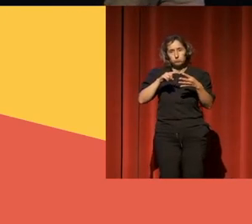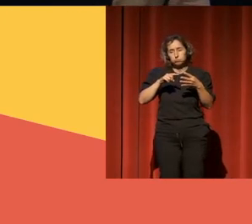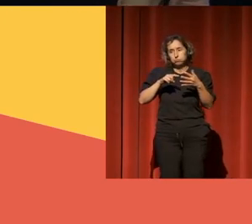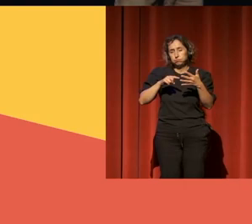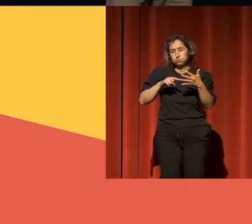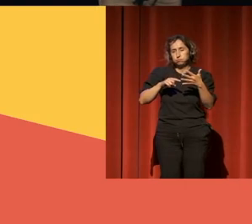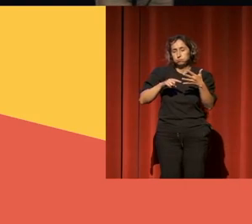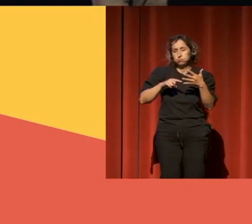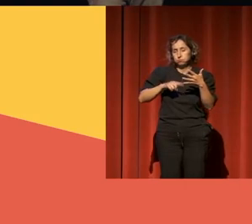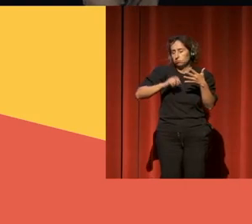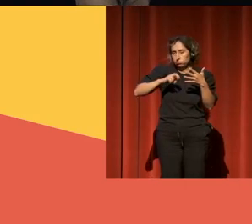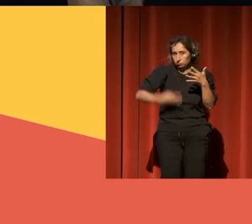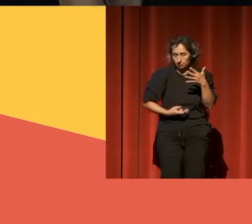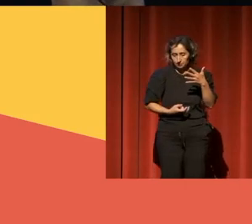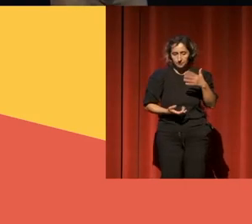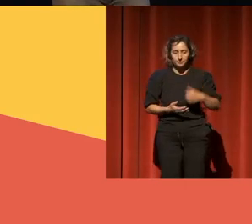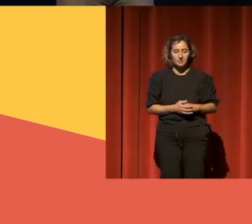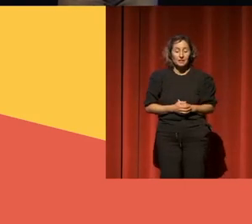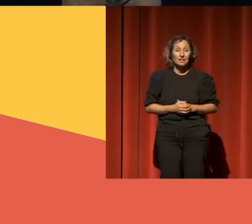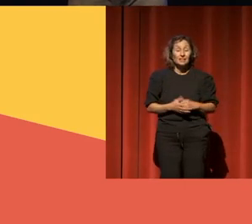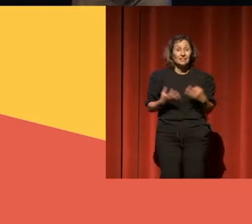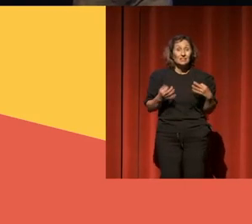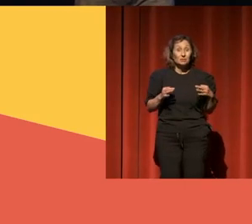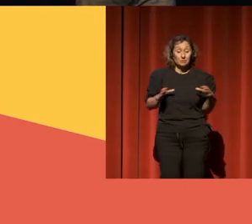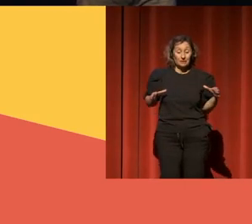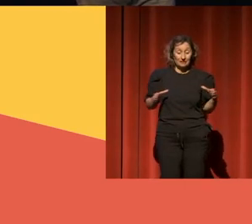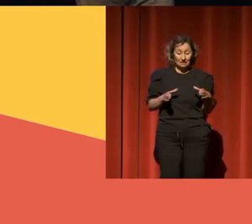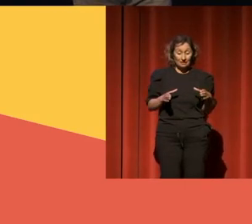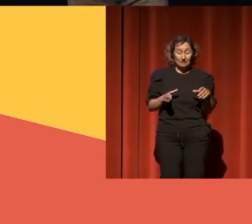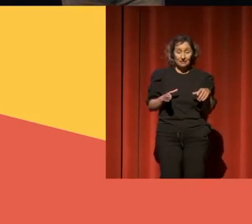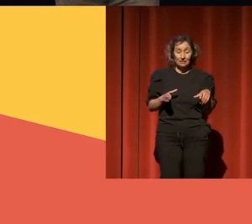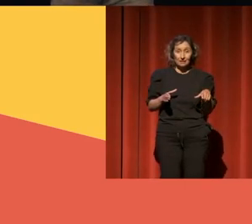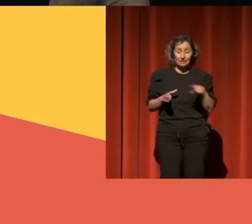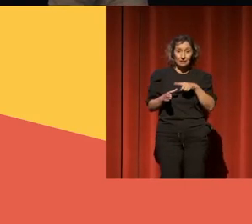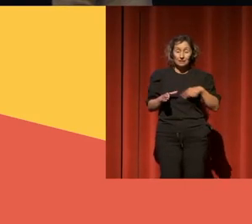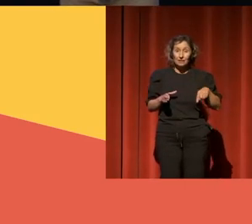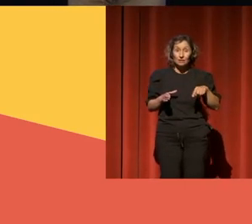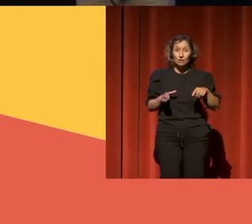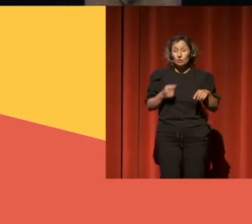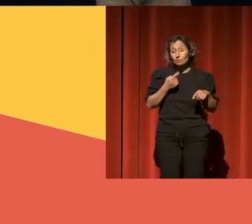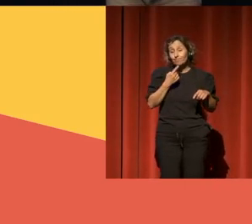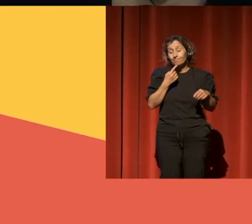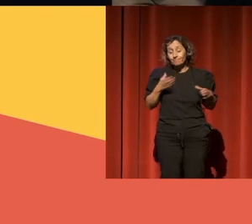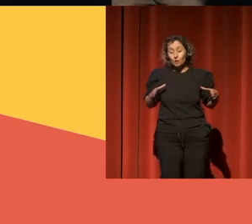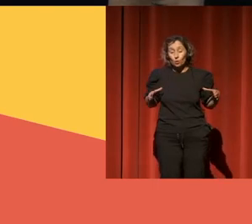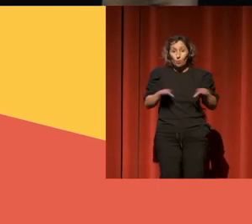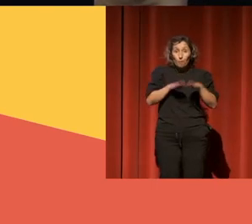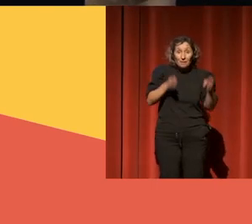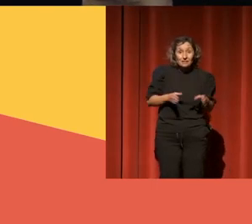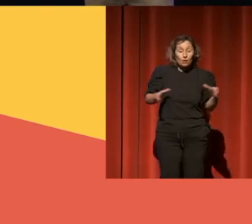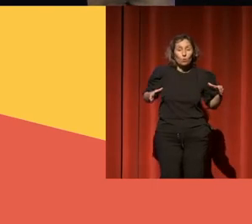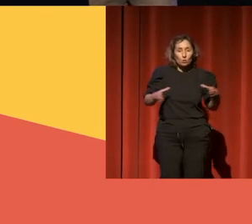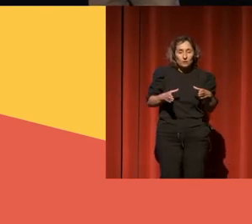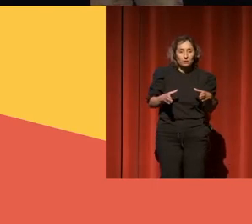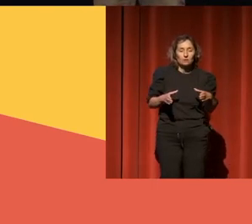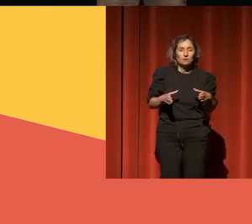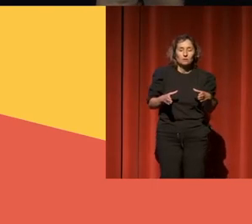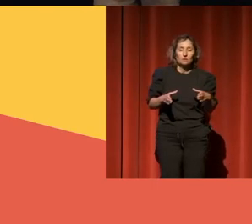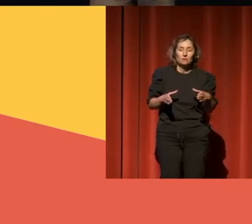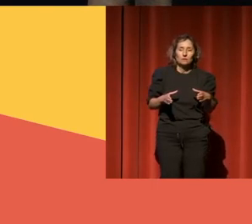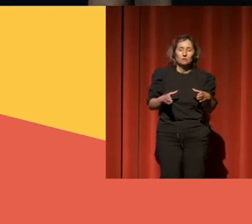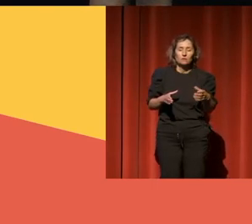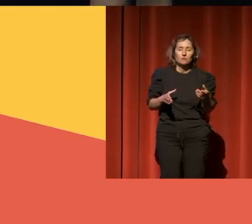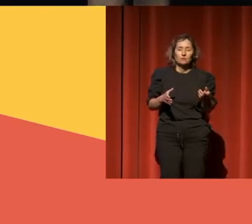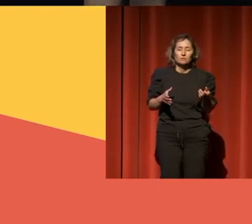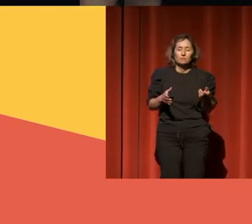eh etcétera normalmente cuando se pone el énfasis en comunitaria en Mesa comunitaria es que hay una